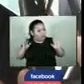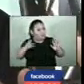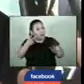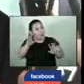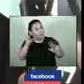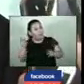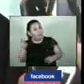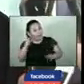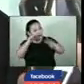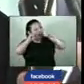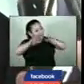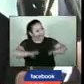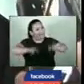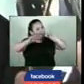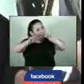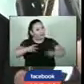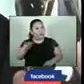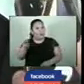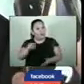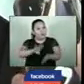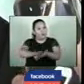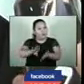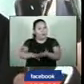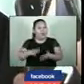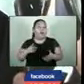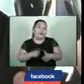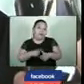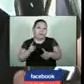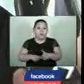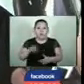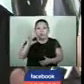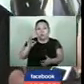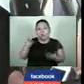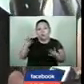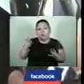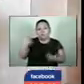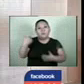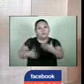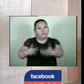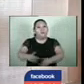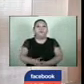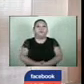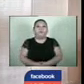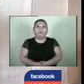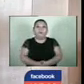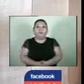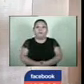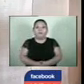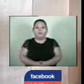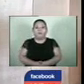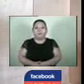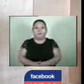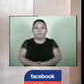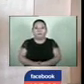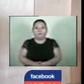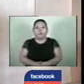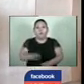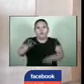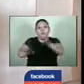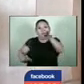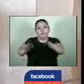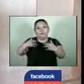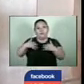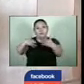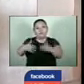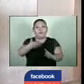su valor, que aún no se han elaborado. Es por ello que aún no se completan los acuerdos. Y la audiencia preliminar en